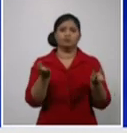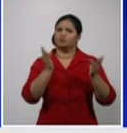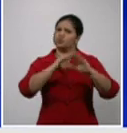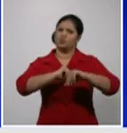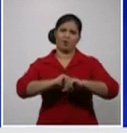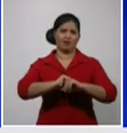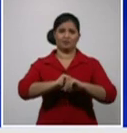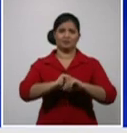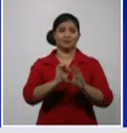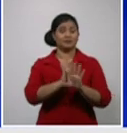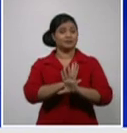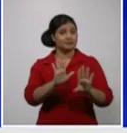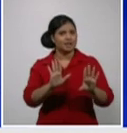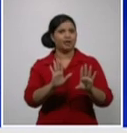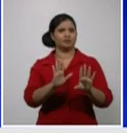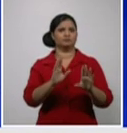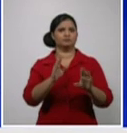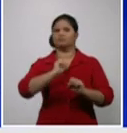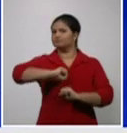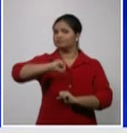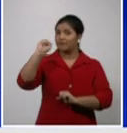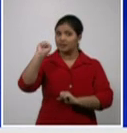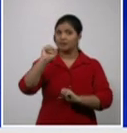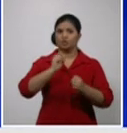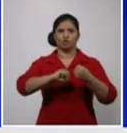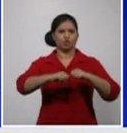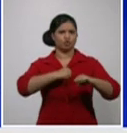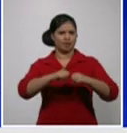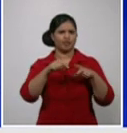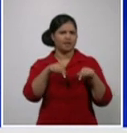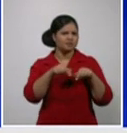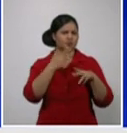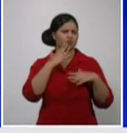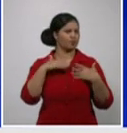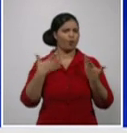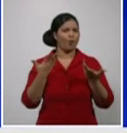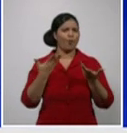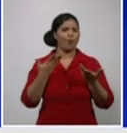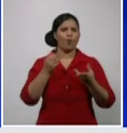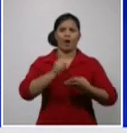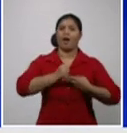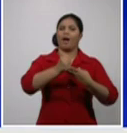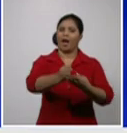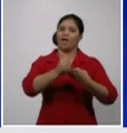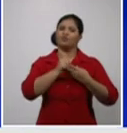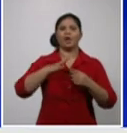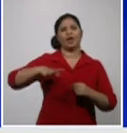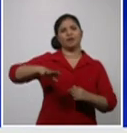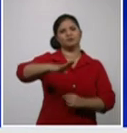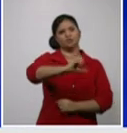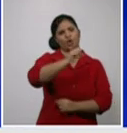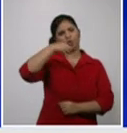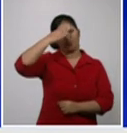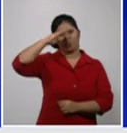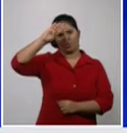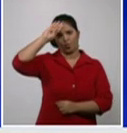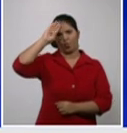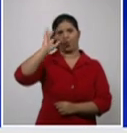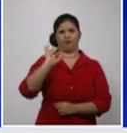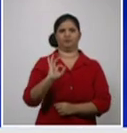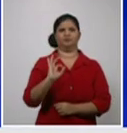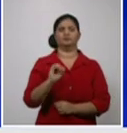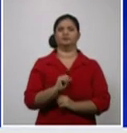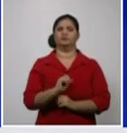tiene que haber una participación muy activa de todas las personas. No es un sector más, no es un sector